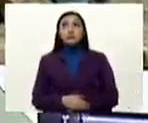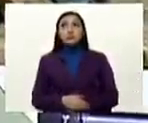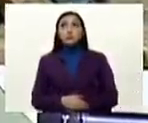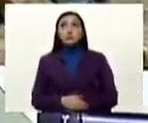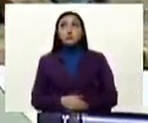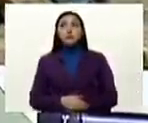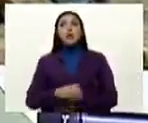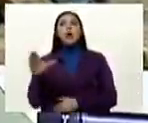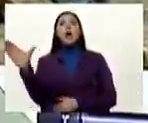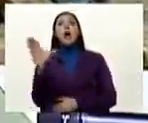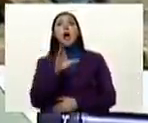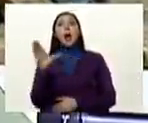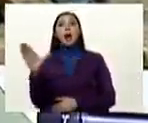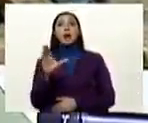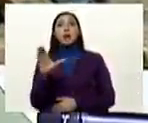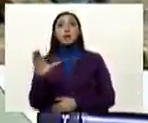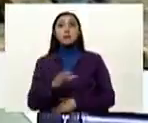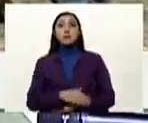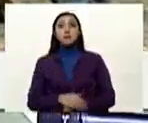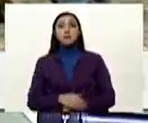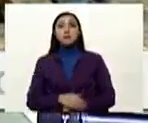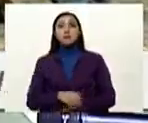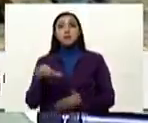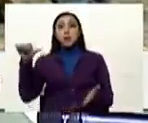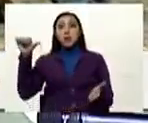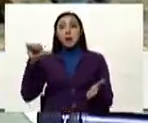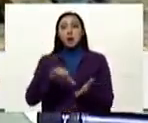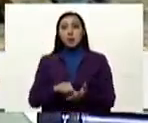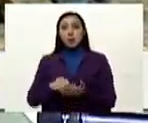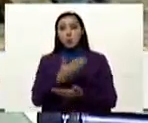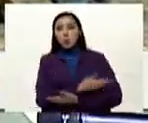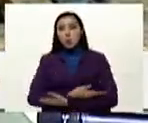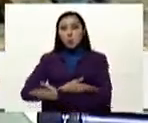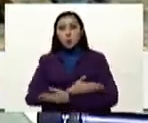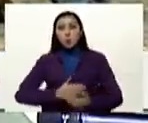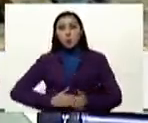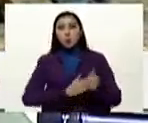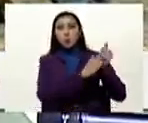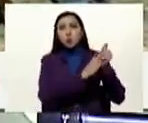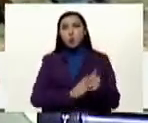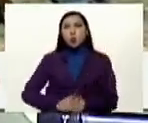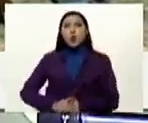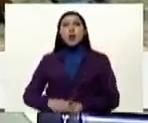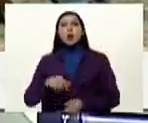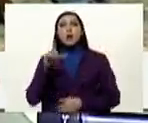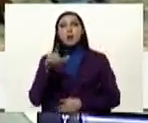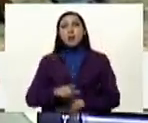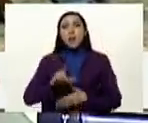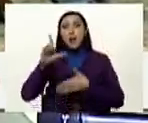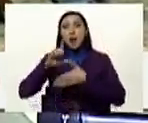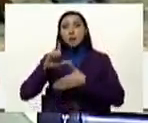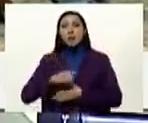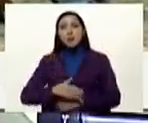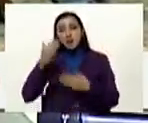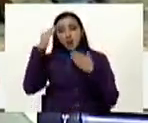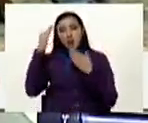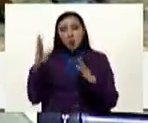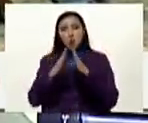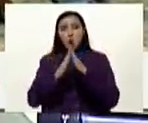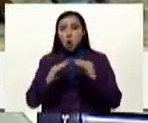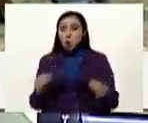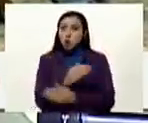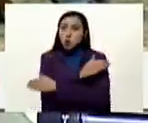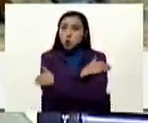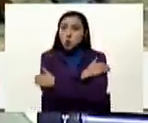desde Caracas, capital, cuna de los libertadores de América. Saludos a todos,